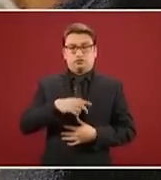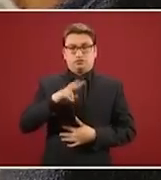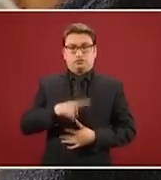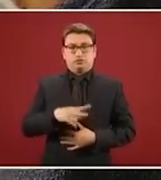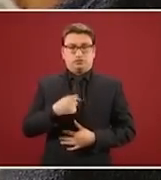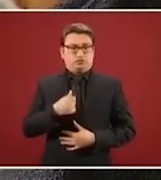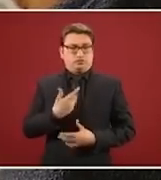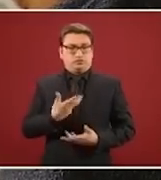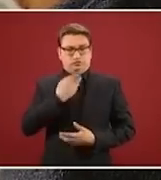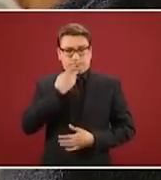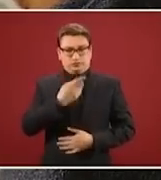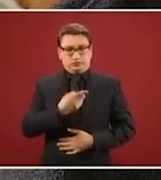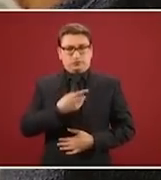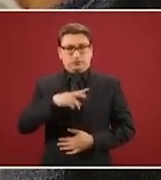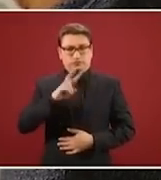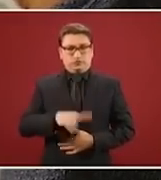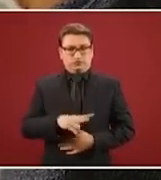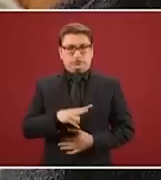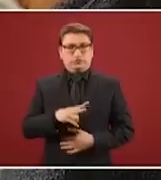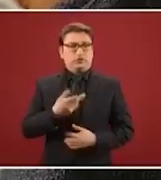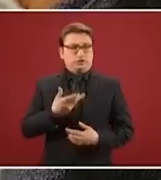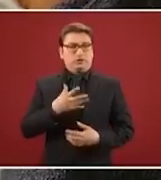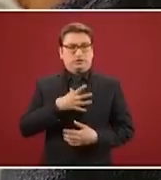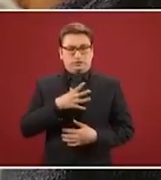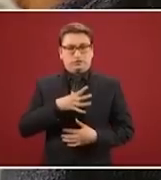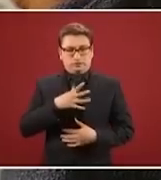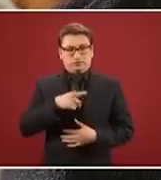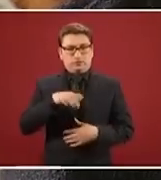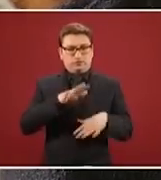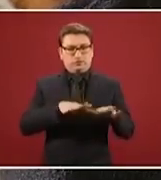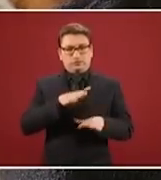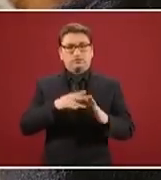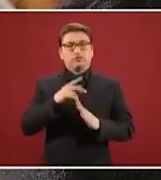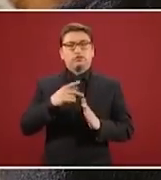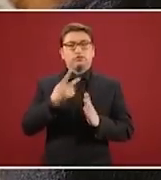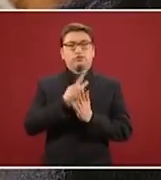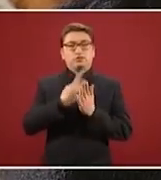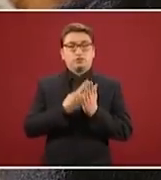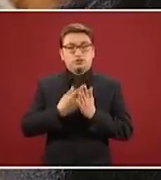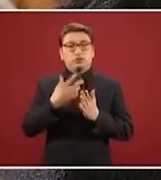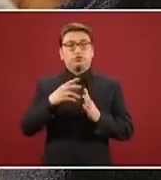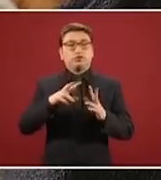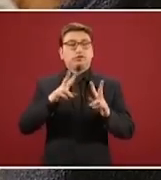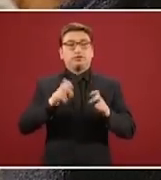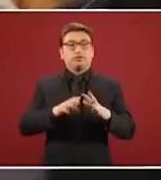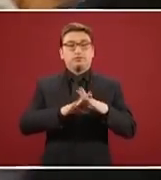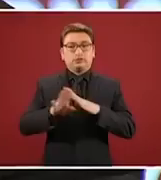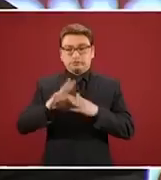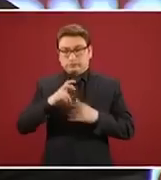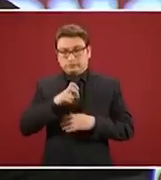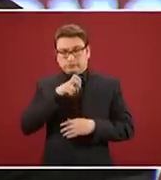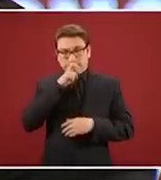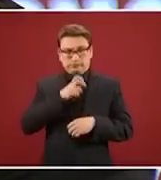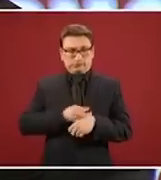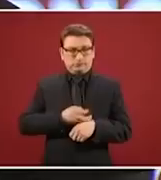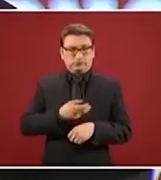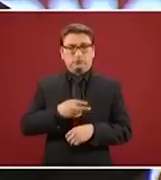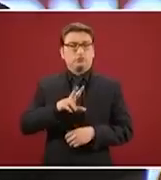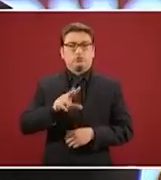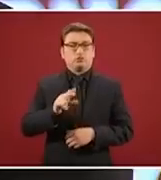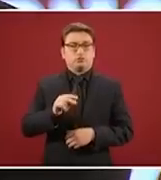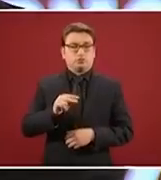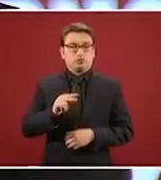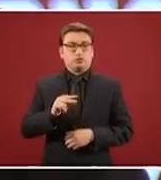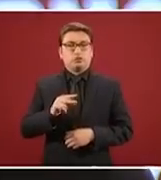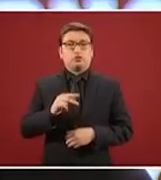lo que digo es que lo que sí es cierto es que hay un endurecimiento de la política miro un hundimiento ahí hay un cumplimiento a la